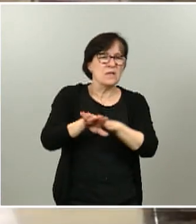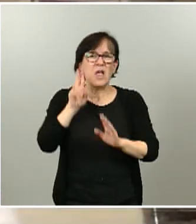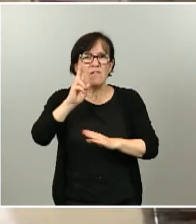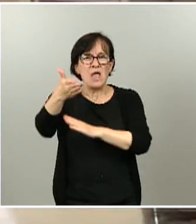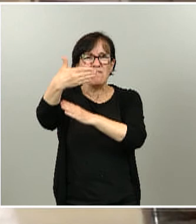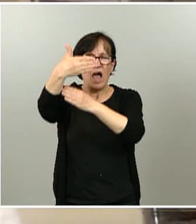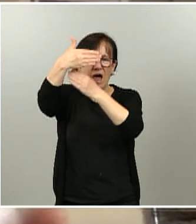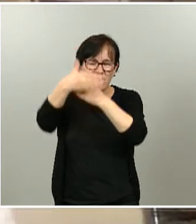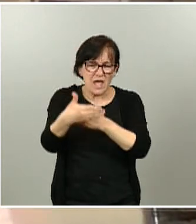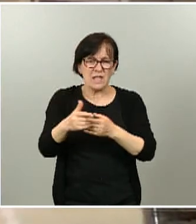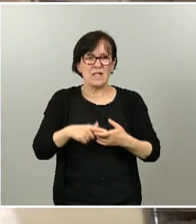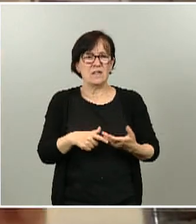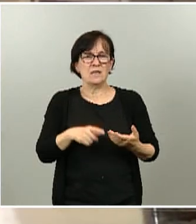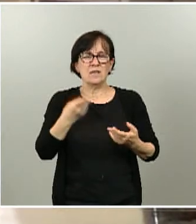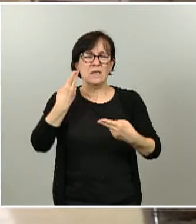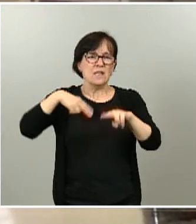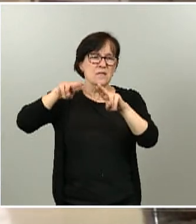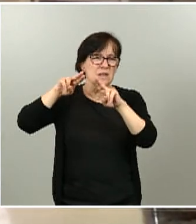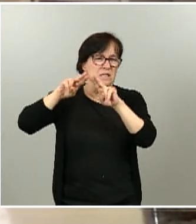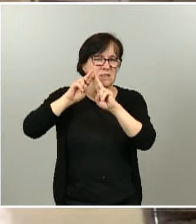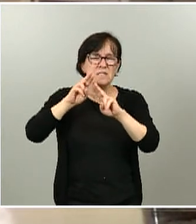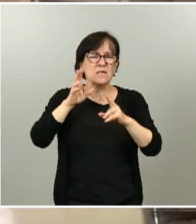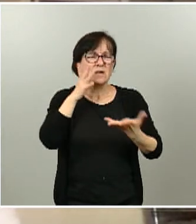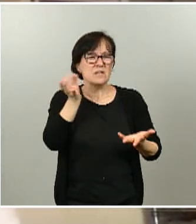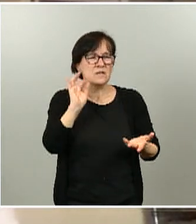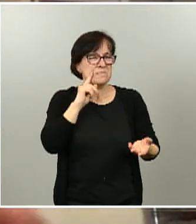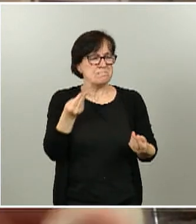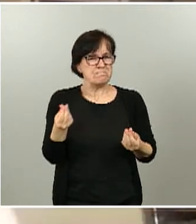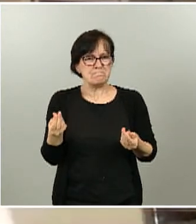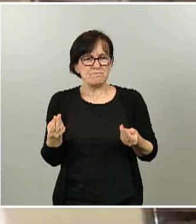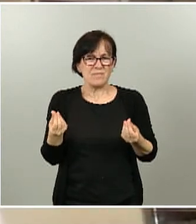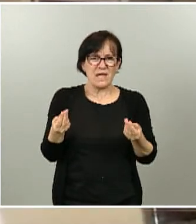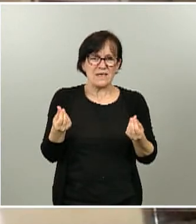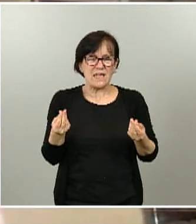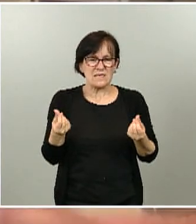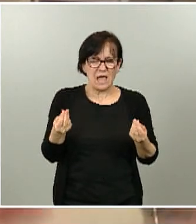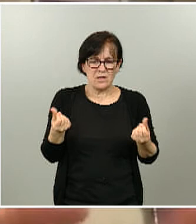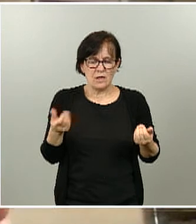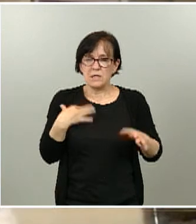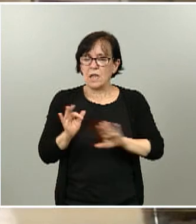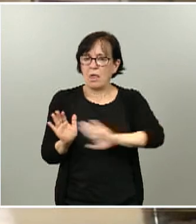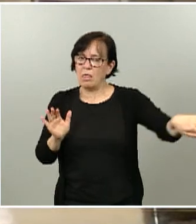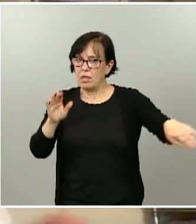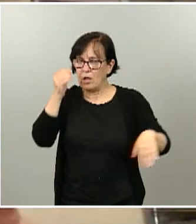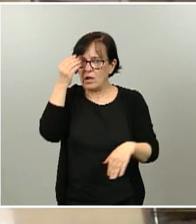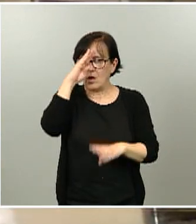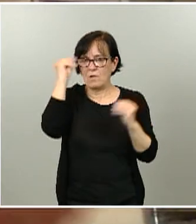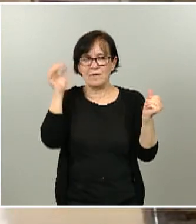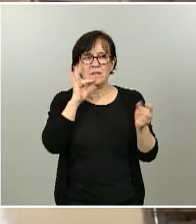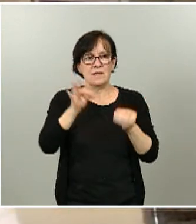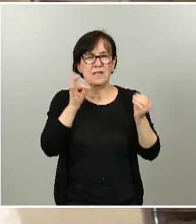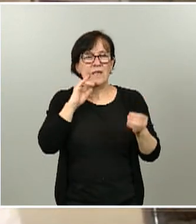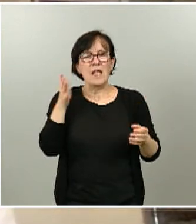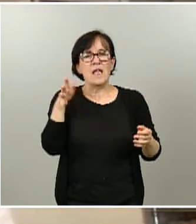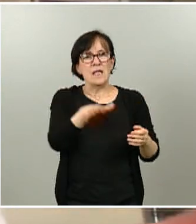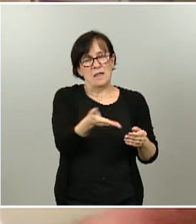la Generalitat, y a veces da un poco la sensación que quieren pasar página precisamente no hablando de las víctimas, ¿no? Pero yo creo que